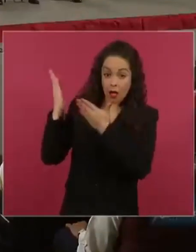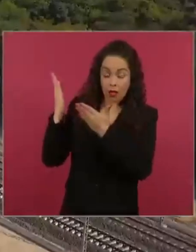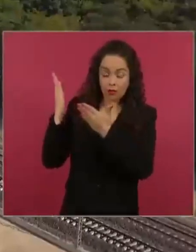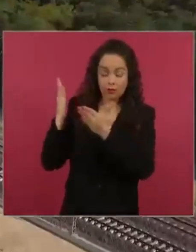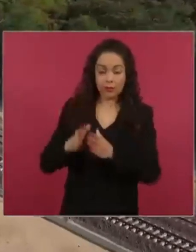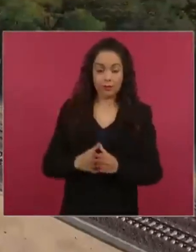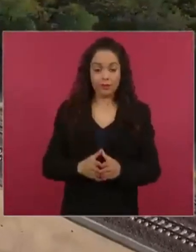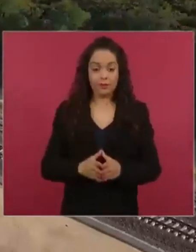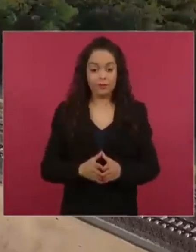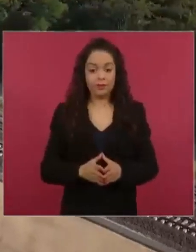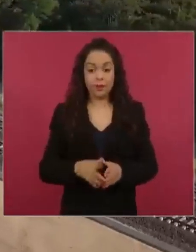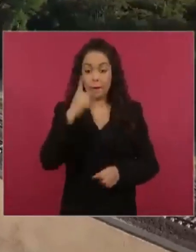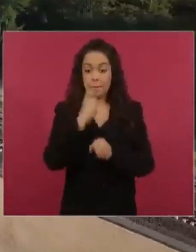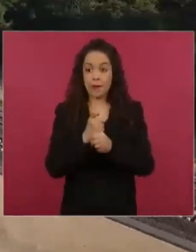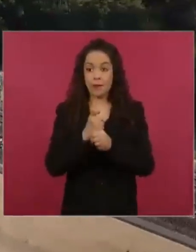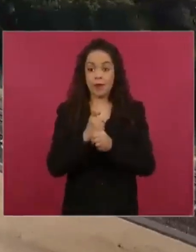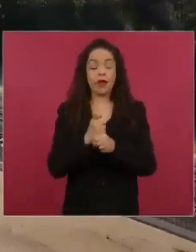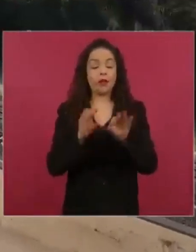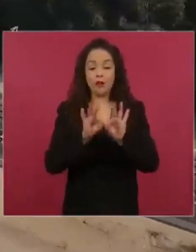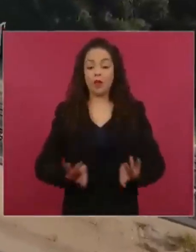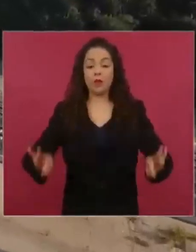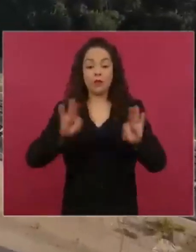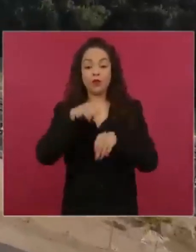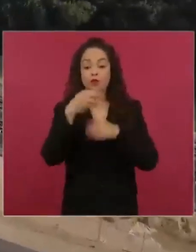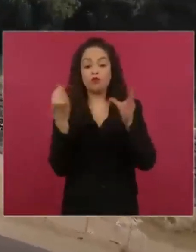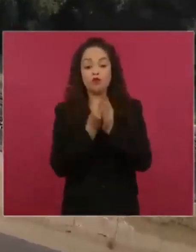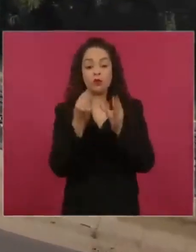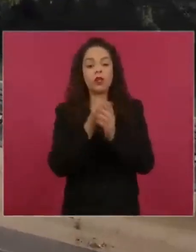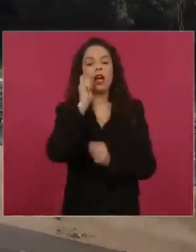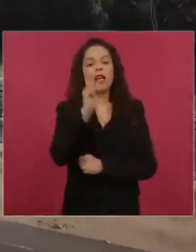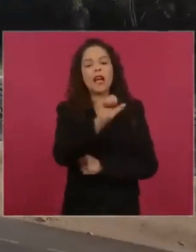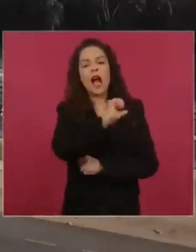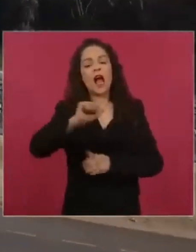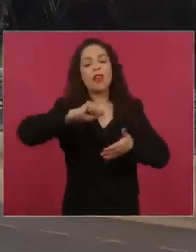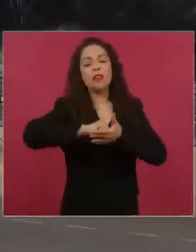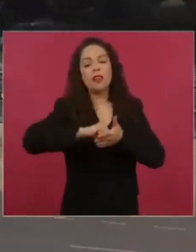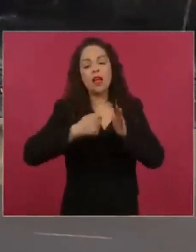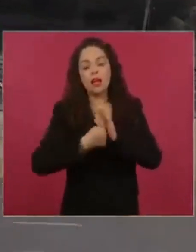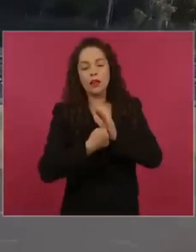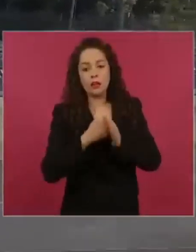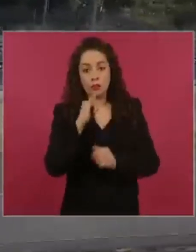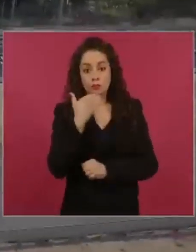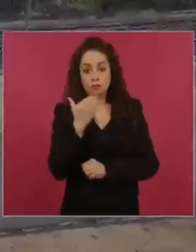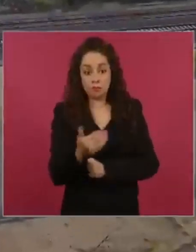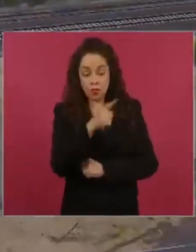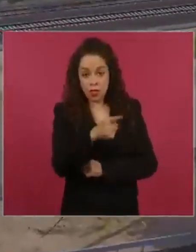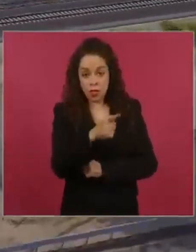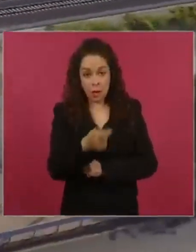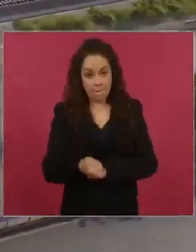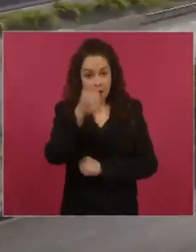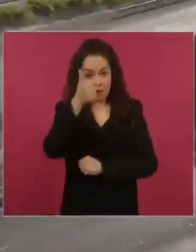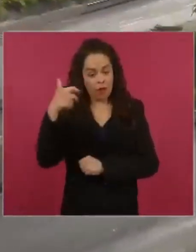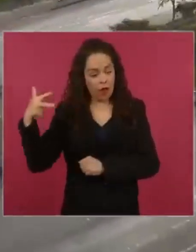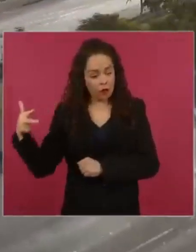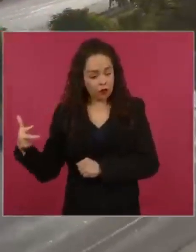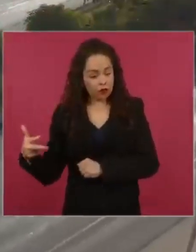primer recorrido estuvo centrado en la parte técnica del tren, en que funcionara el tren, que saliera por primera vez a